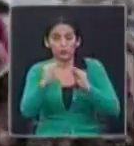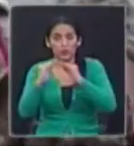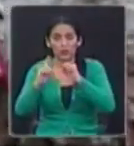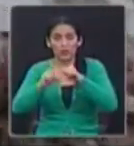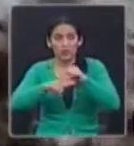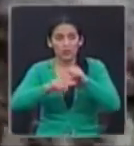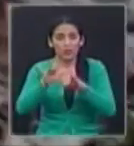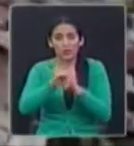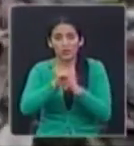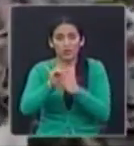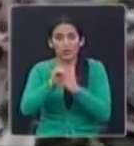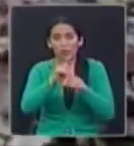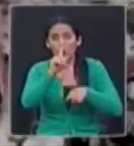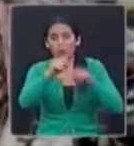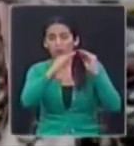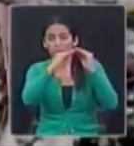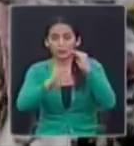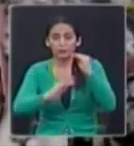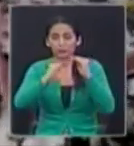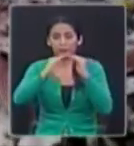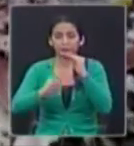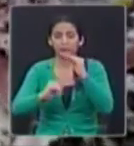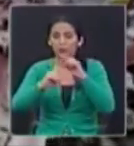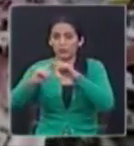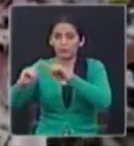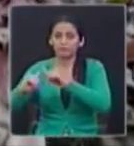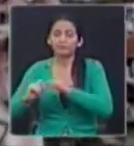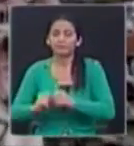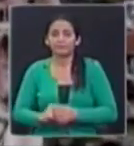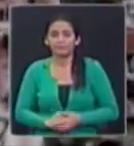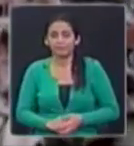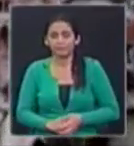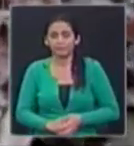están en riesgo de colapsar en cualquier momento. Yelena Perlaza, Telerama Noticias.